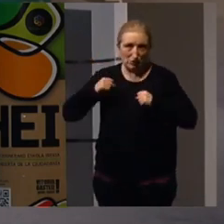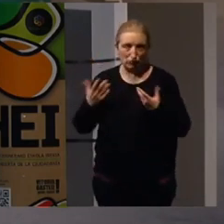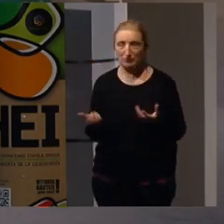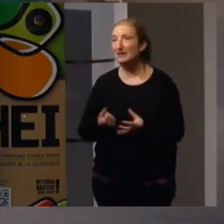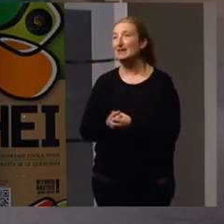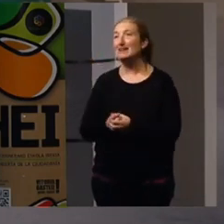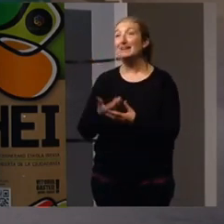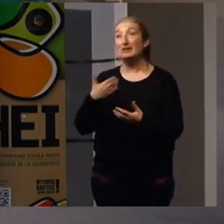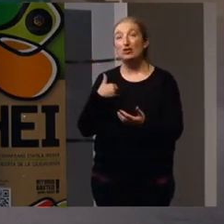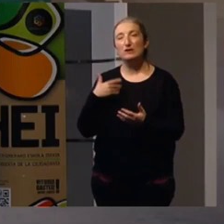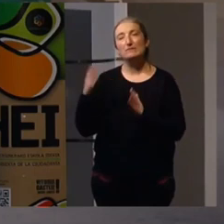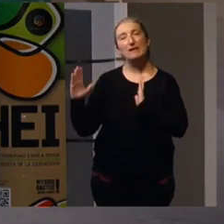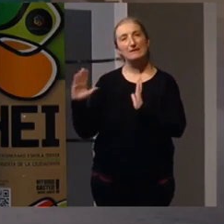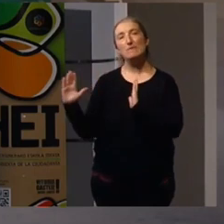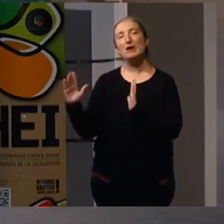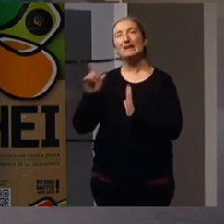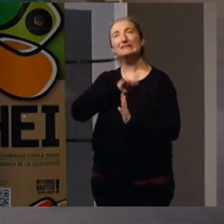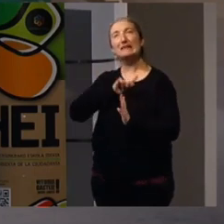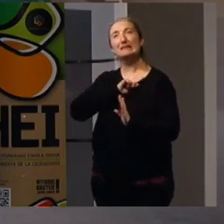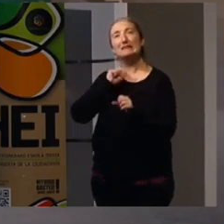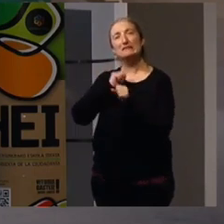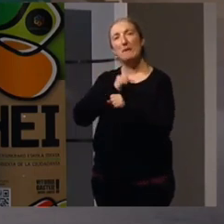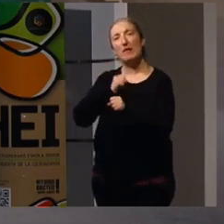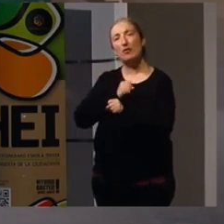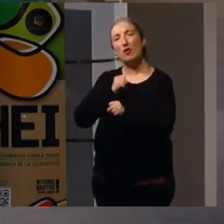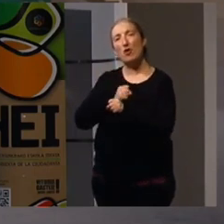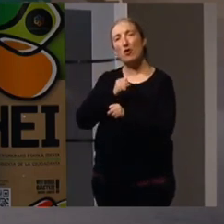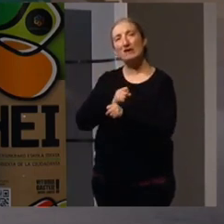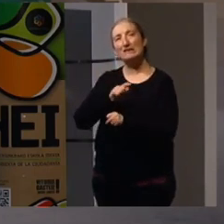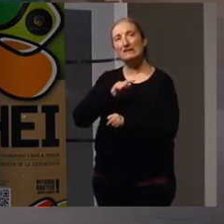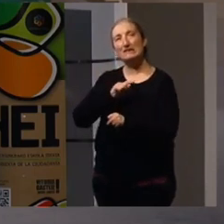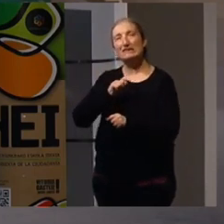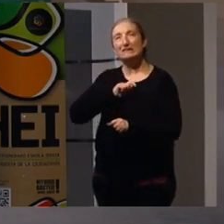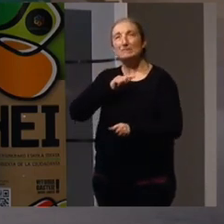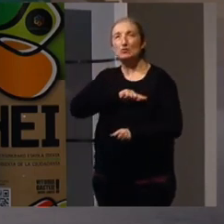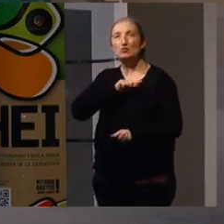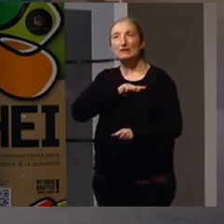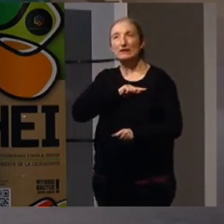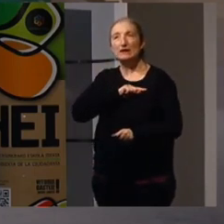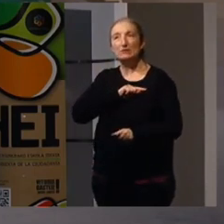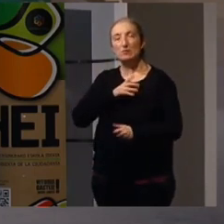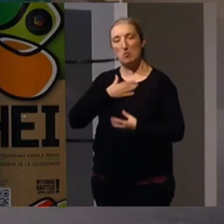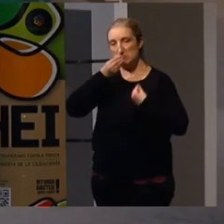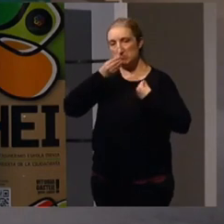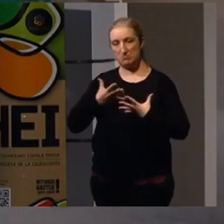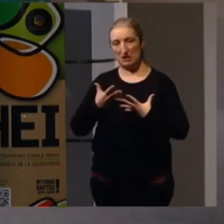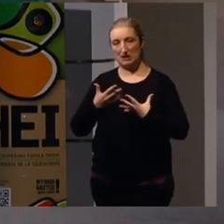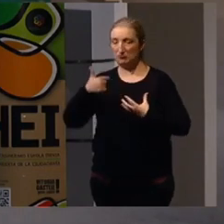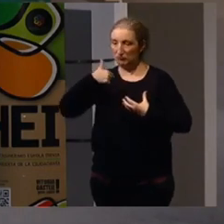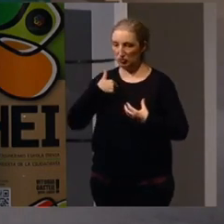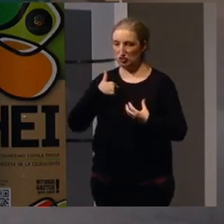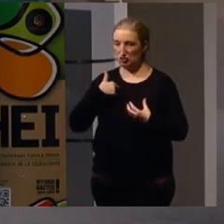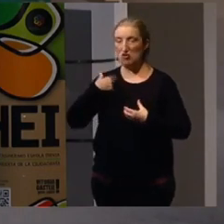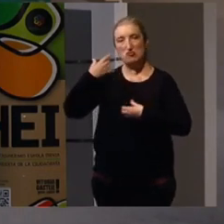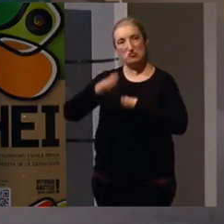y ahí nos sentíamos, cuando estabas trabajando, te sentías realizado. O sea, decías yo,